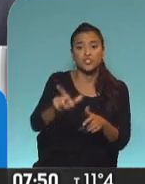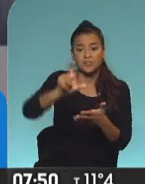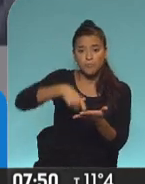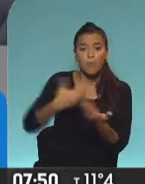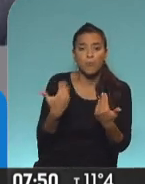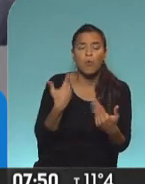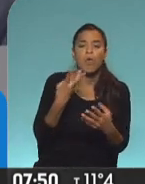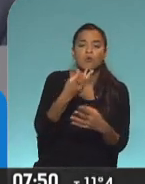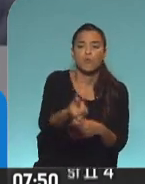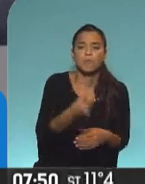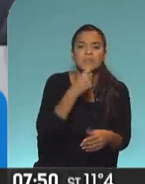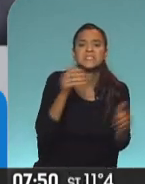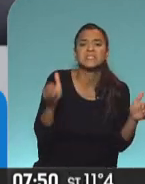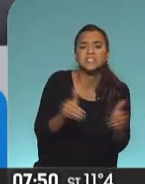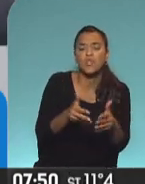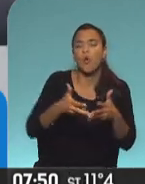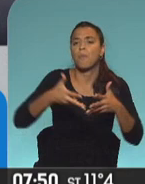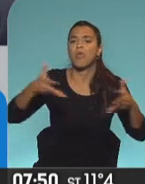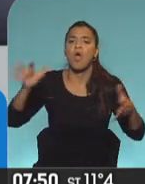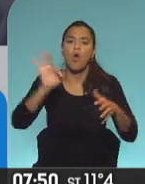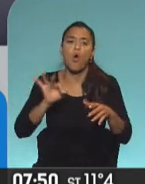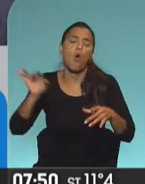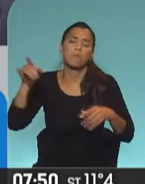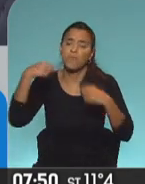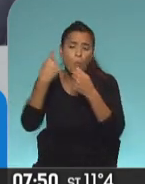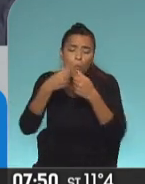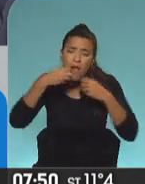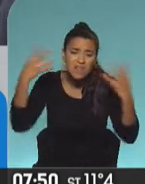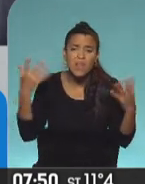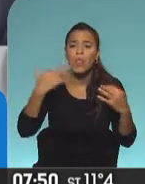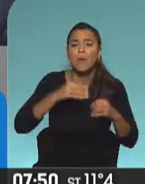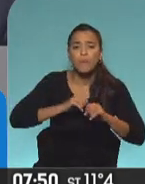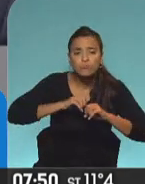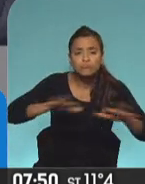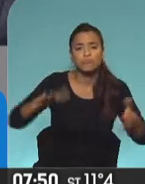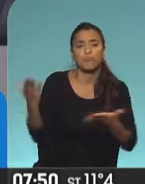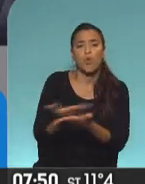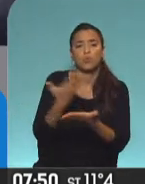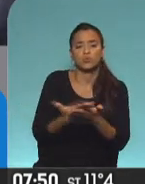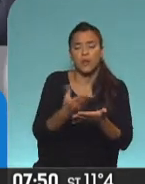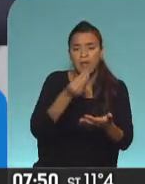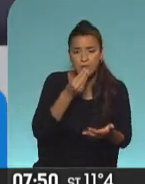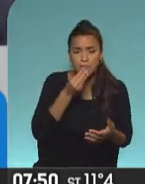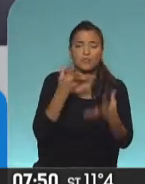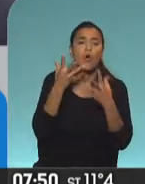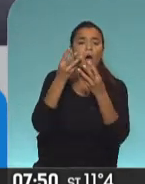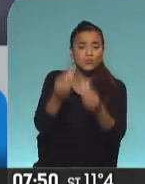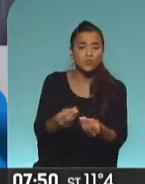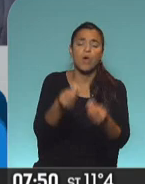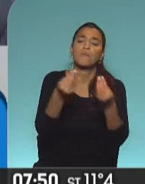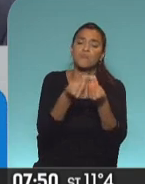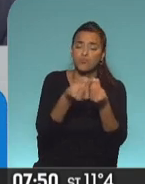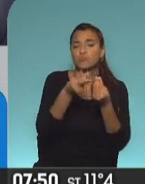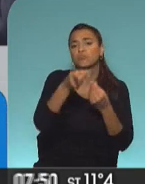pueda comprarle al comerciante chico, mediano, al que tiene una huerta, a todos. Tenemos que extender la producción de alimentos, ayudar a muchos de los que